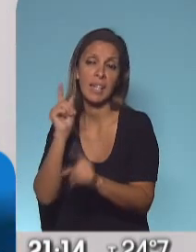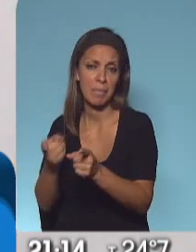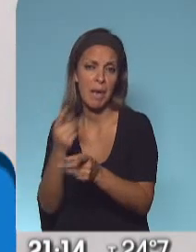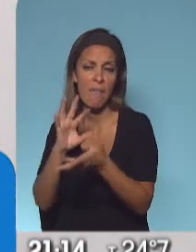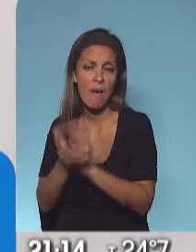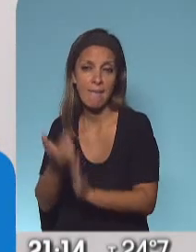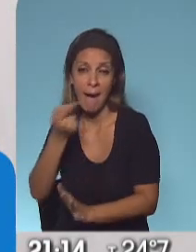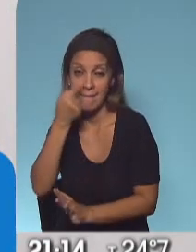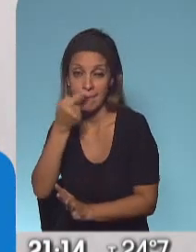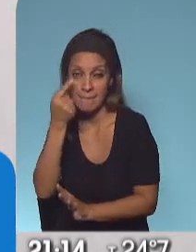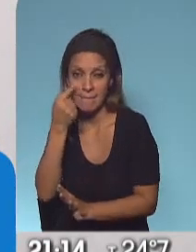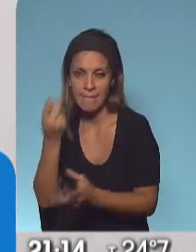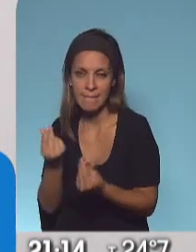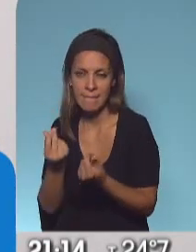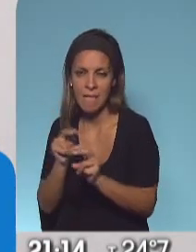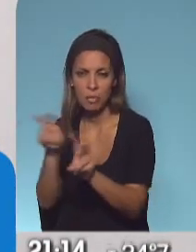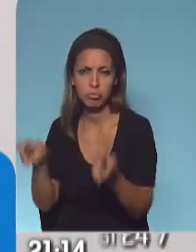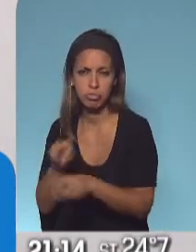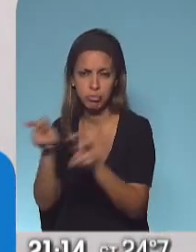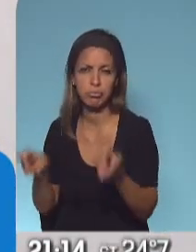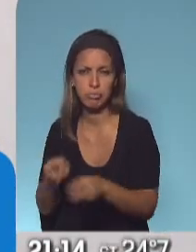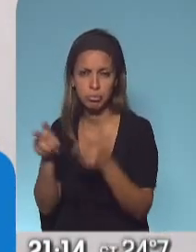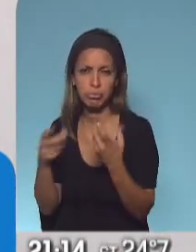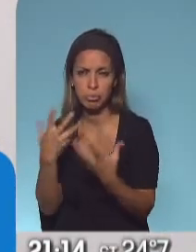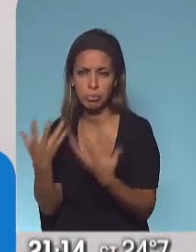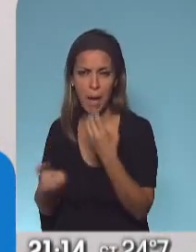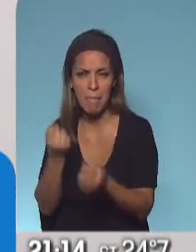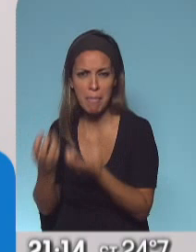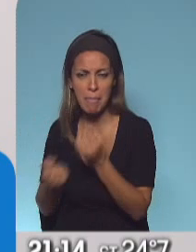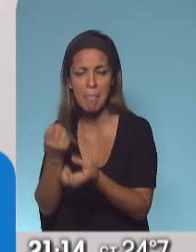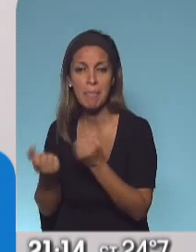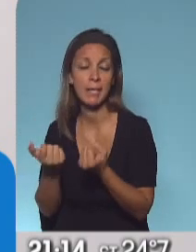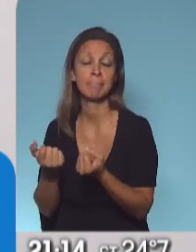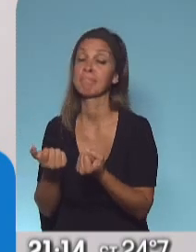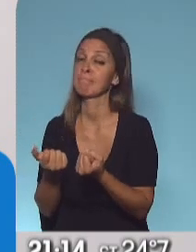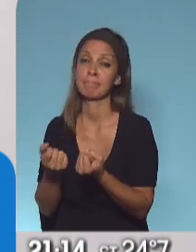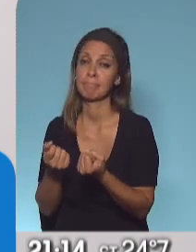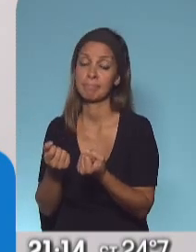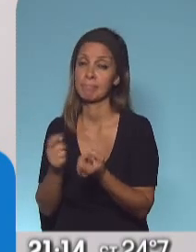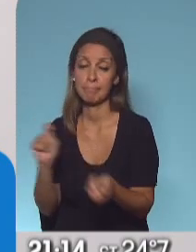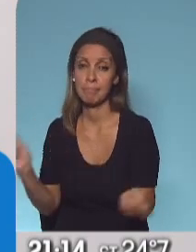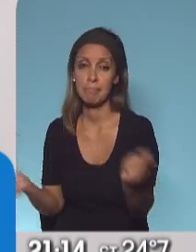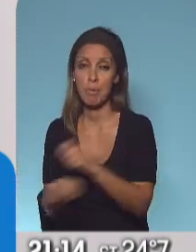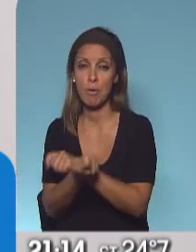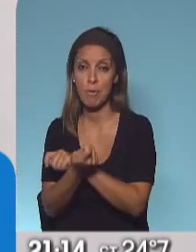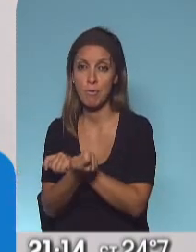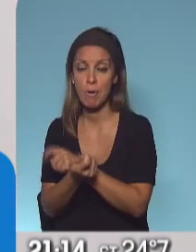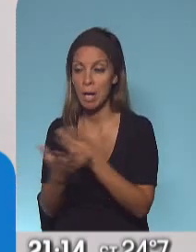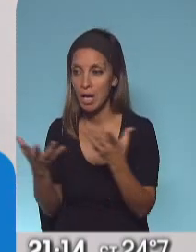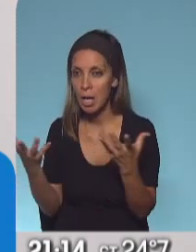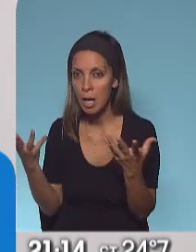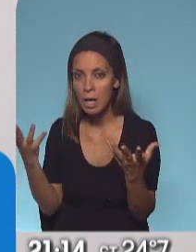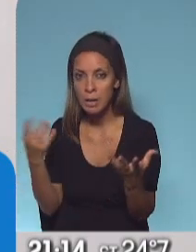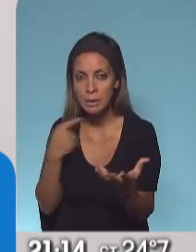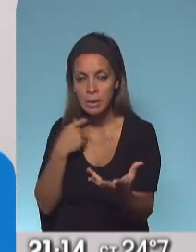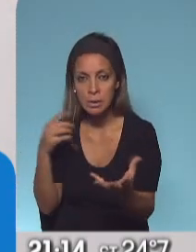con una necesidad de ganar dinero desmedida, de la noche a la mañana ven como sus imperios se